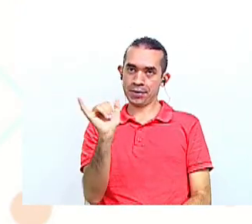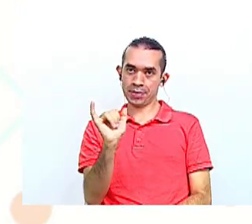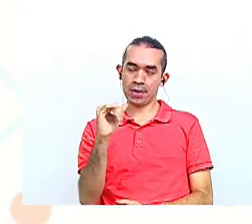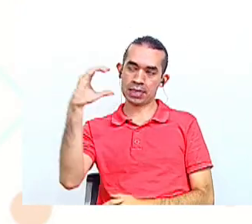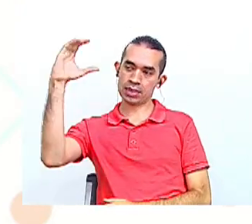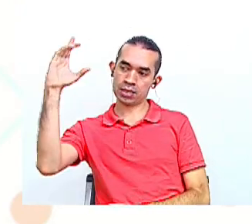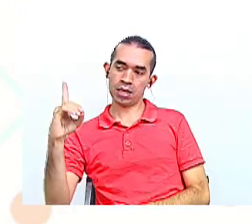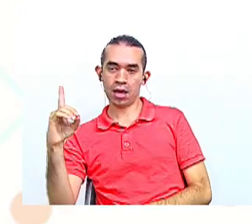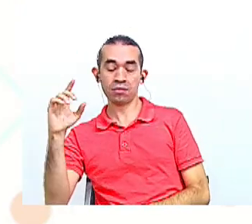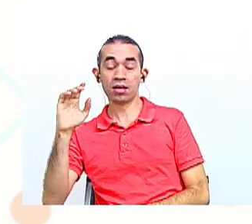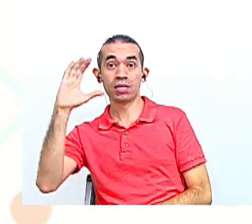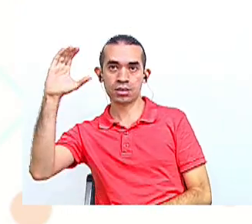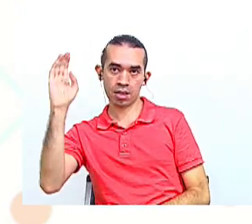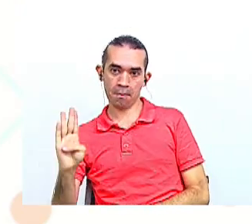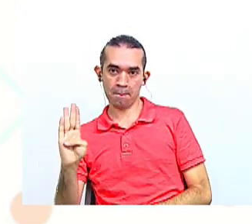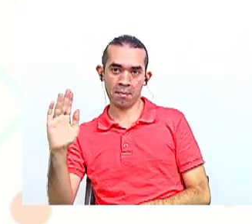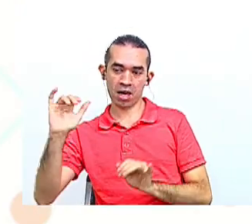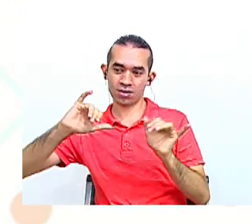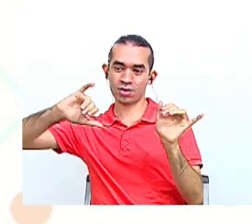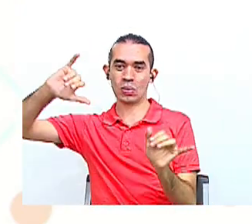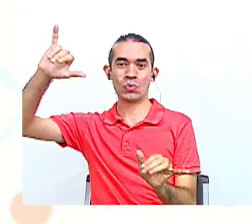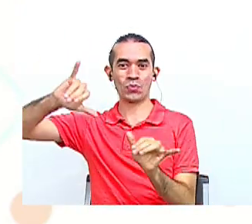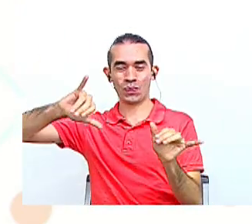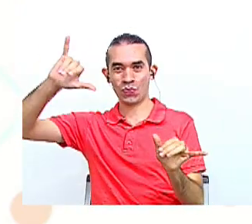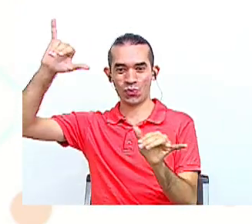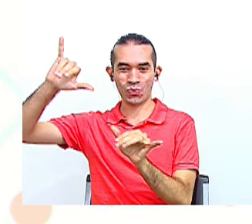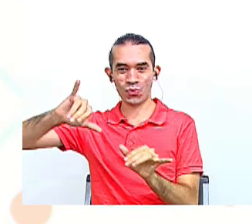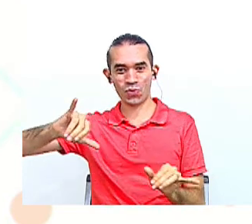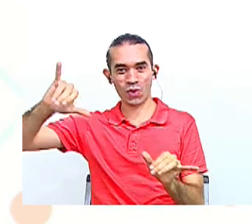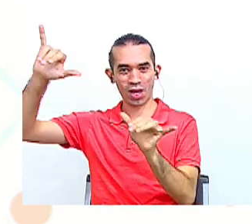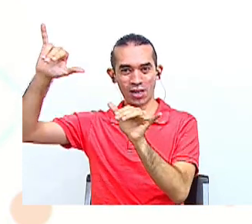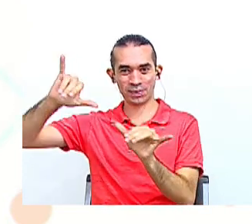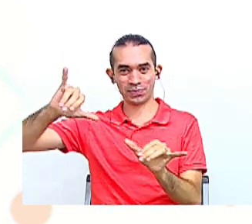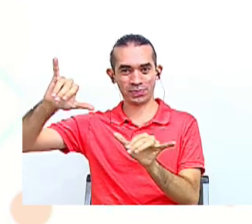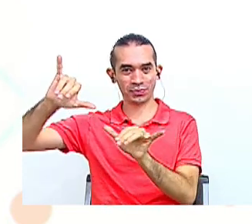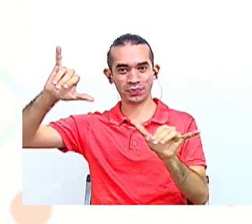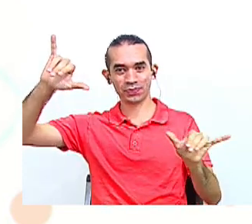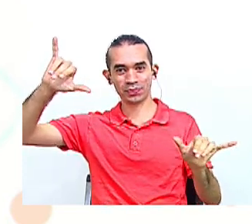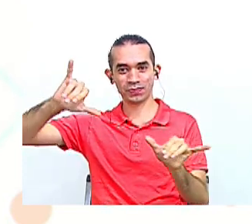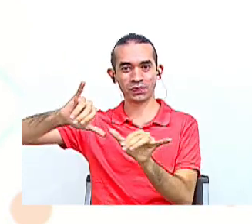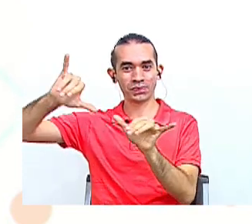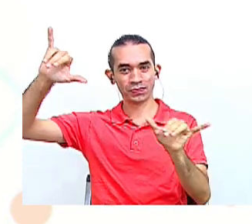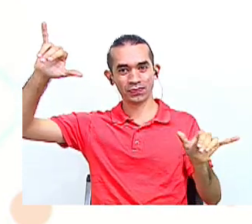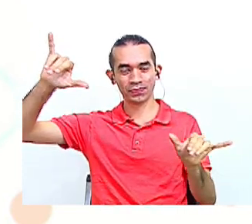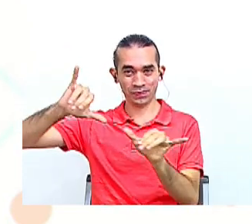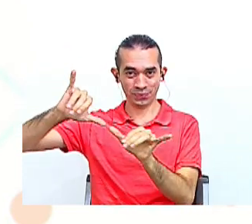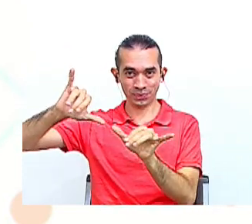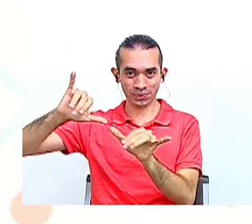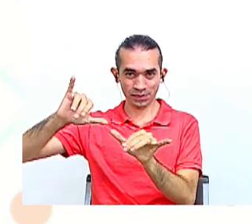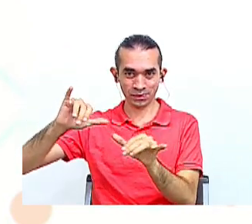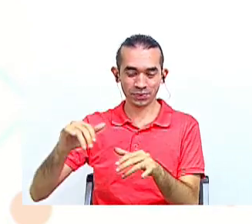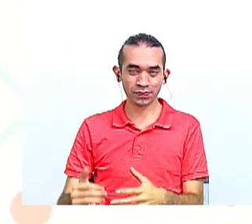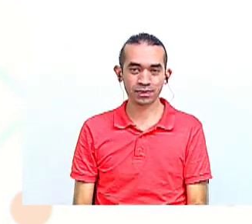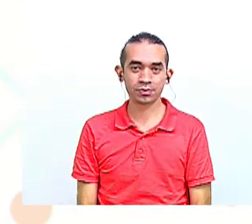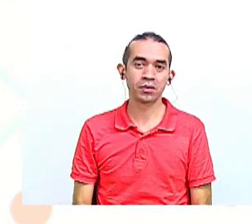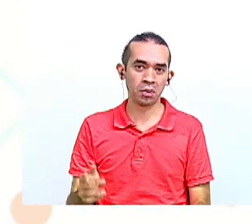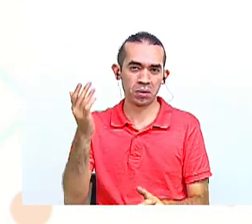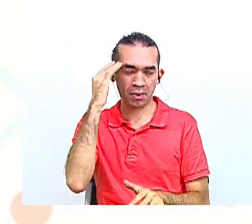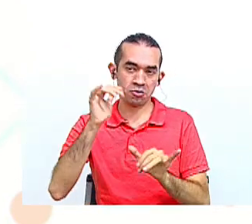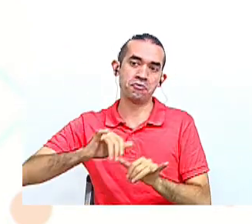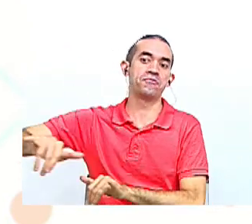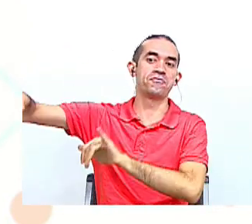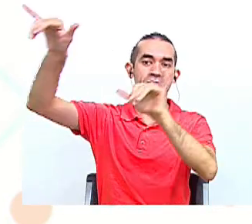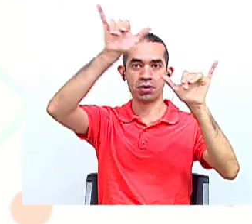CB porque corresponden a los lados de un polígono regular.